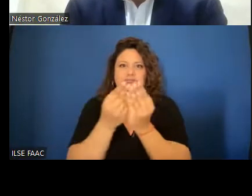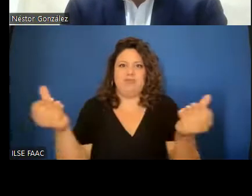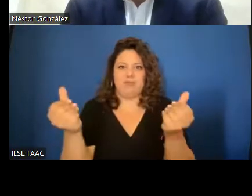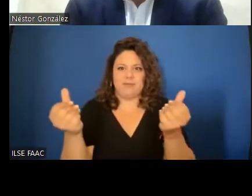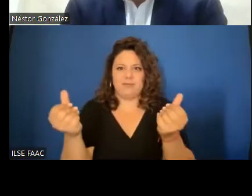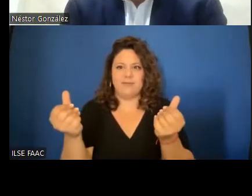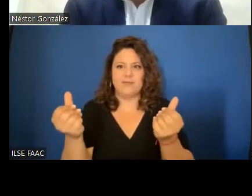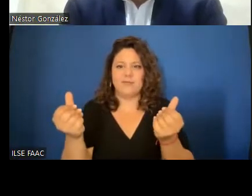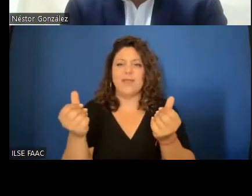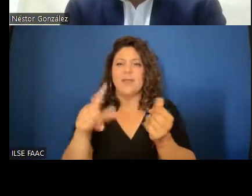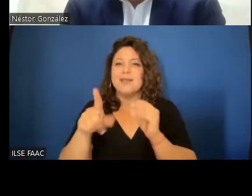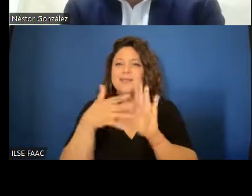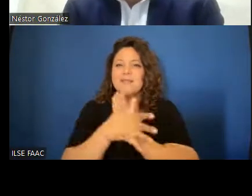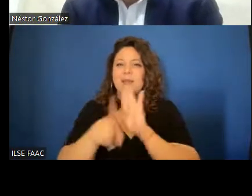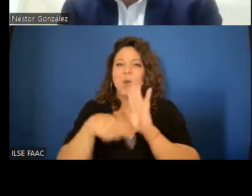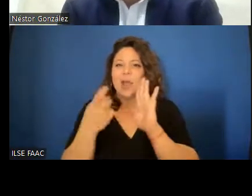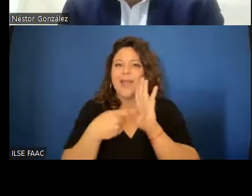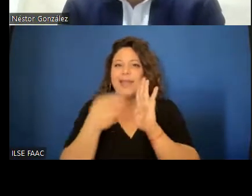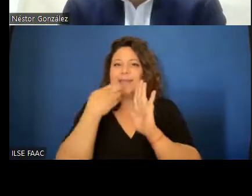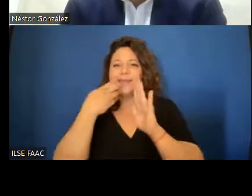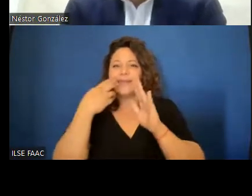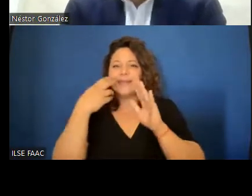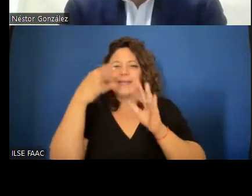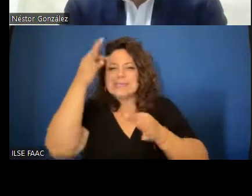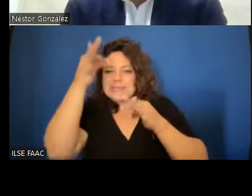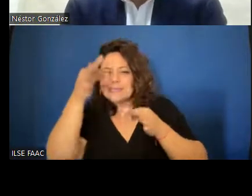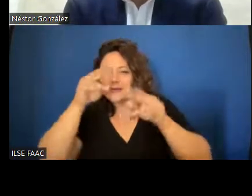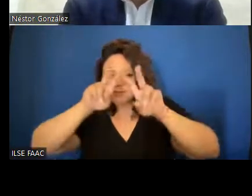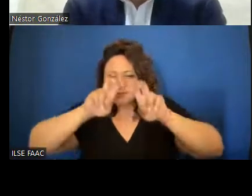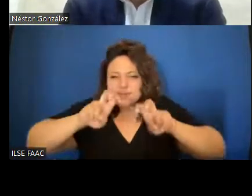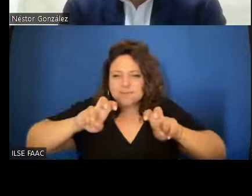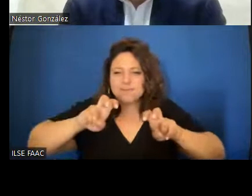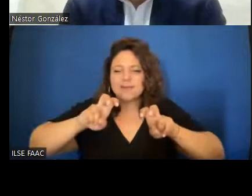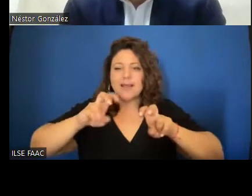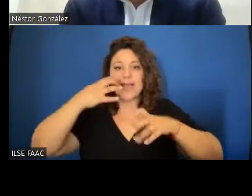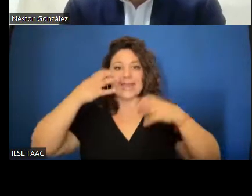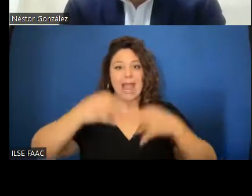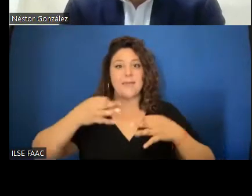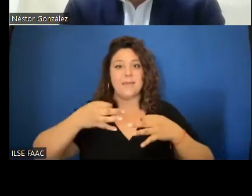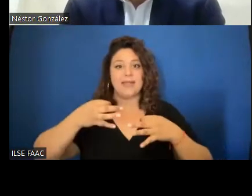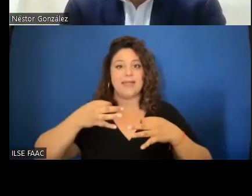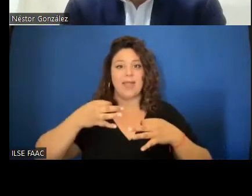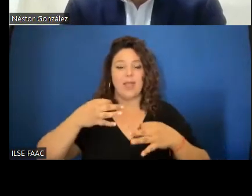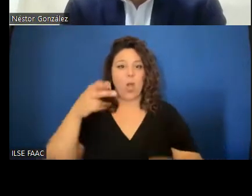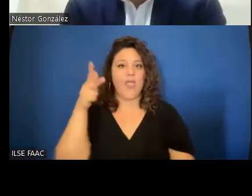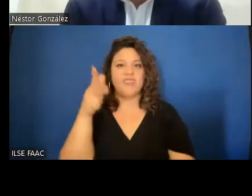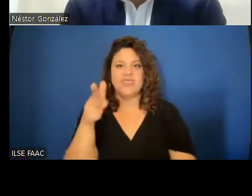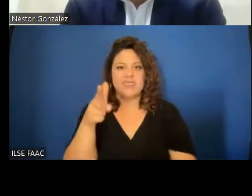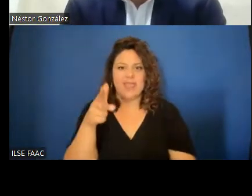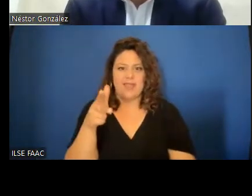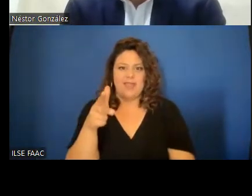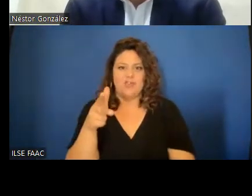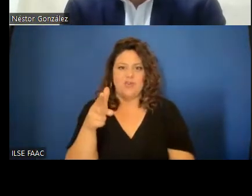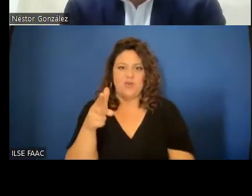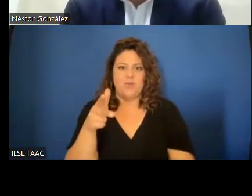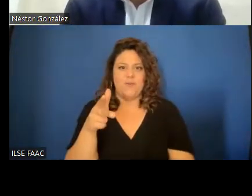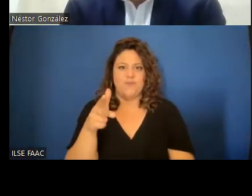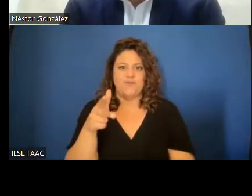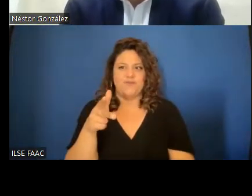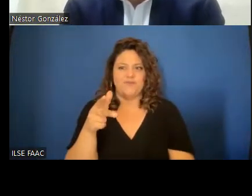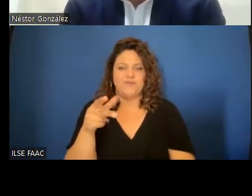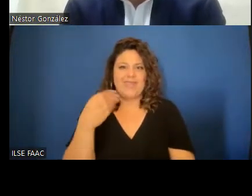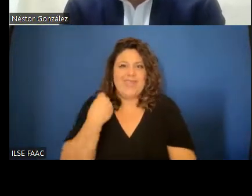más importante y que, bueno, pues se puede justificar objetivamente esa finalidad legítima y que los medios que empleamos